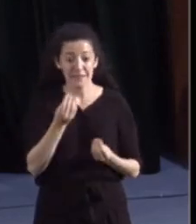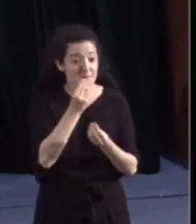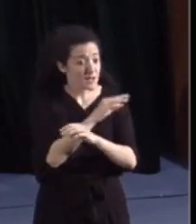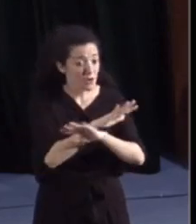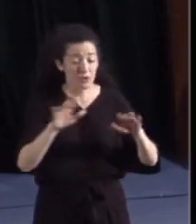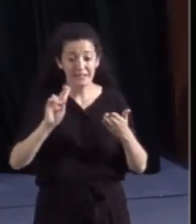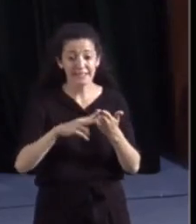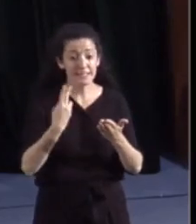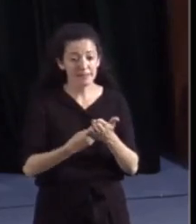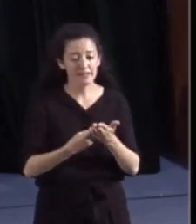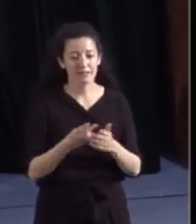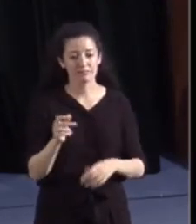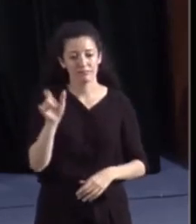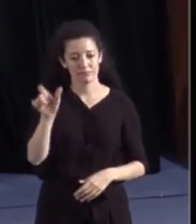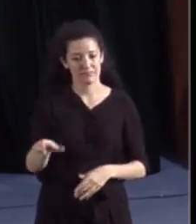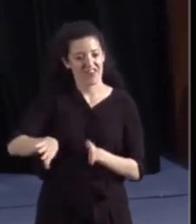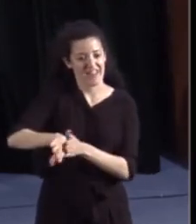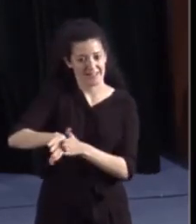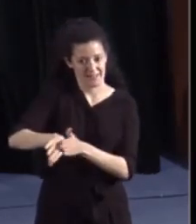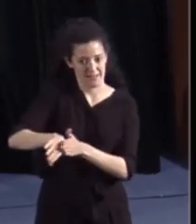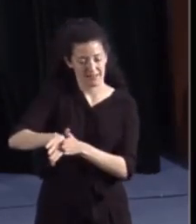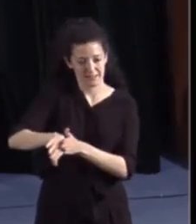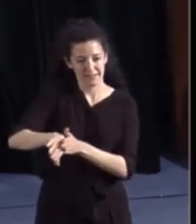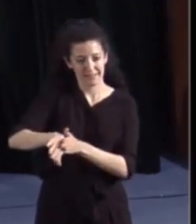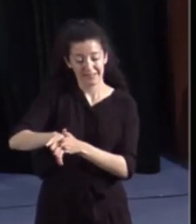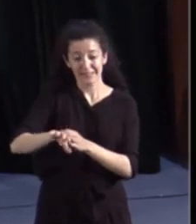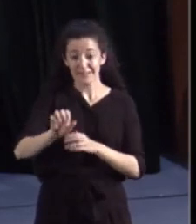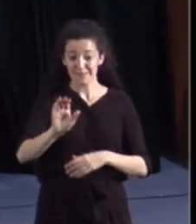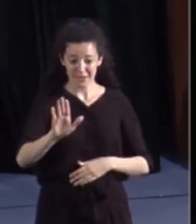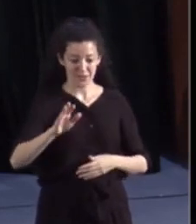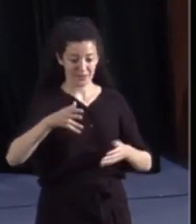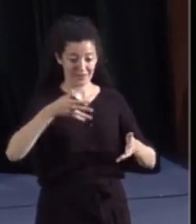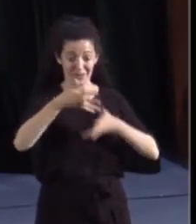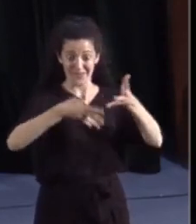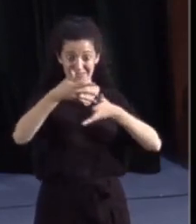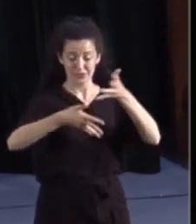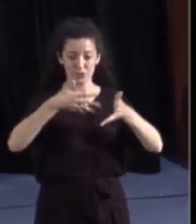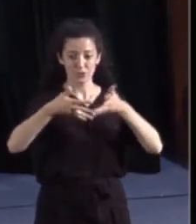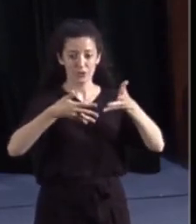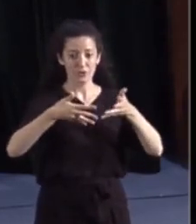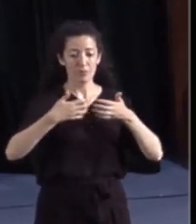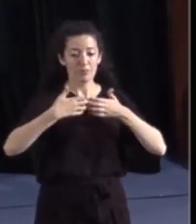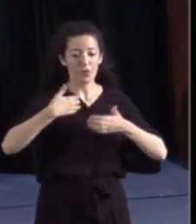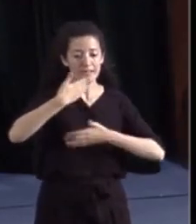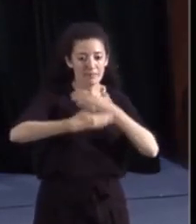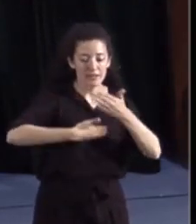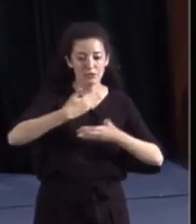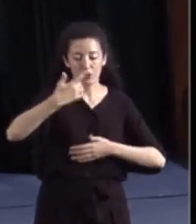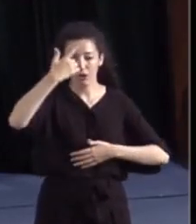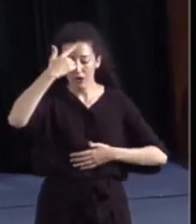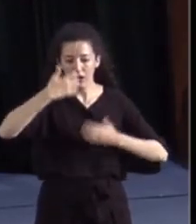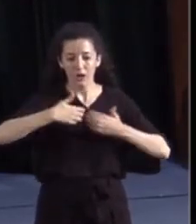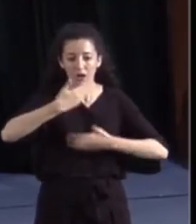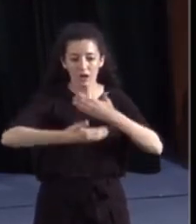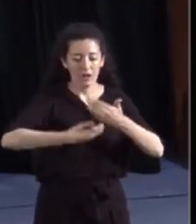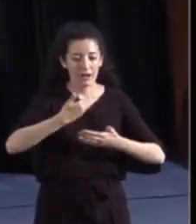derecha. Pero por las características de procesamiento visual de la lengua de signos, los resultados son más buenos cuando la intérprete está